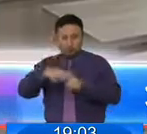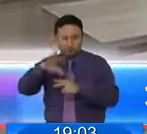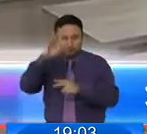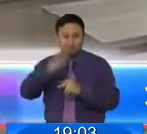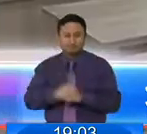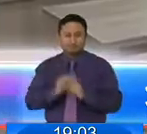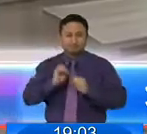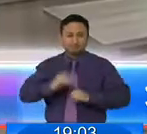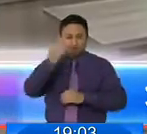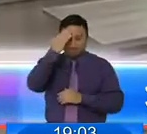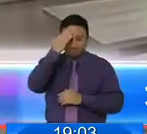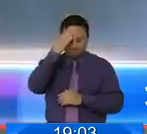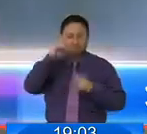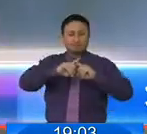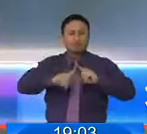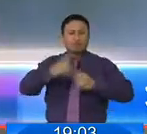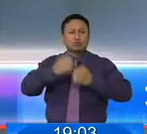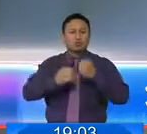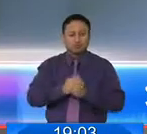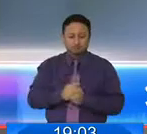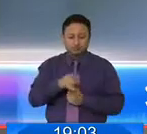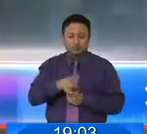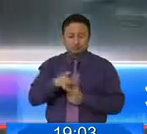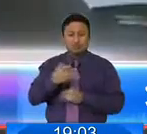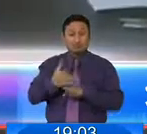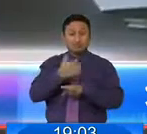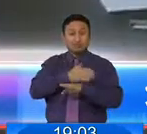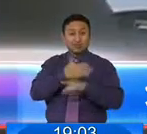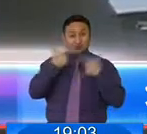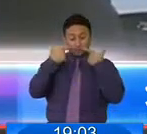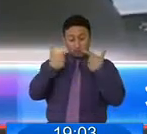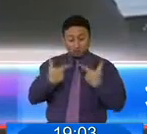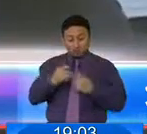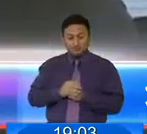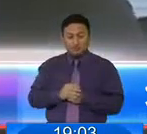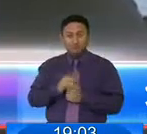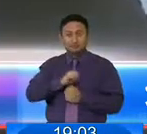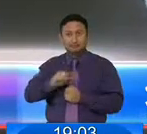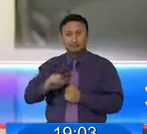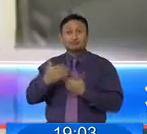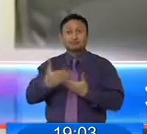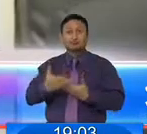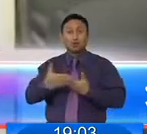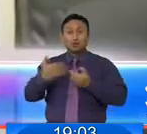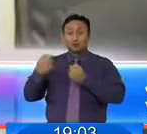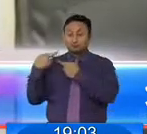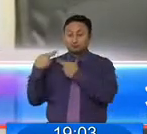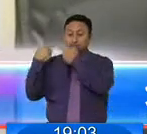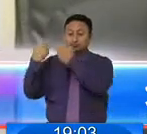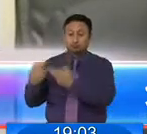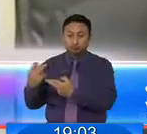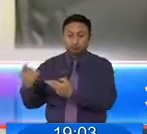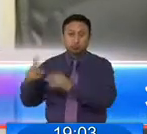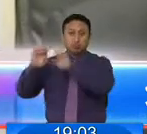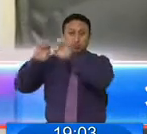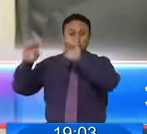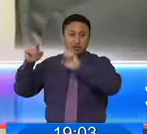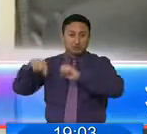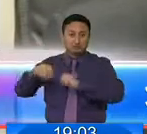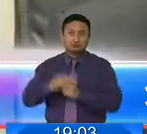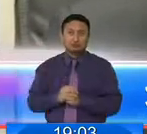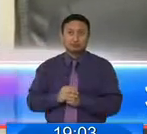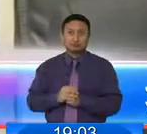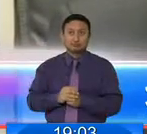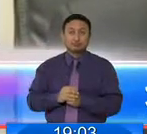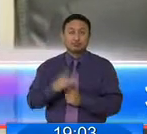varias irregularidades en la fiscalización, de hecho en la consignación de las obras a empresas vinculadas. De la remodelación